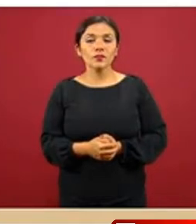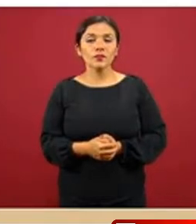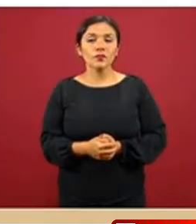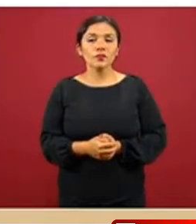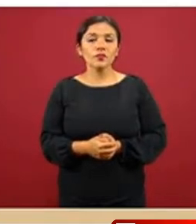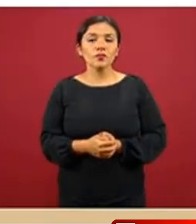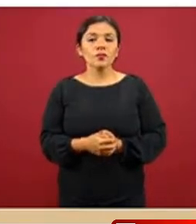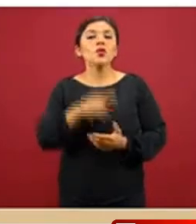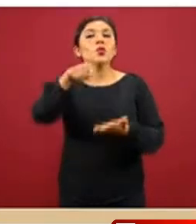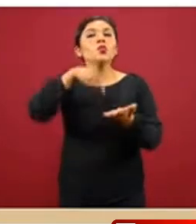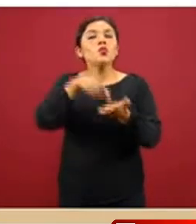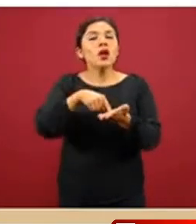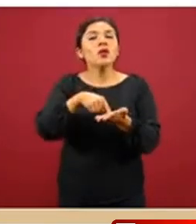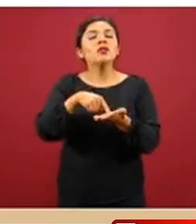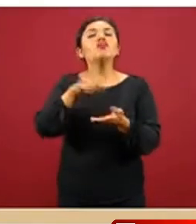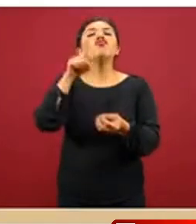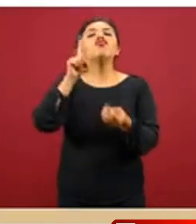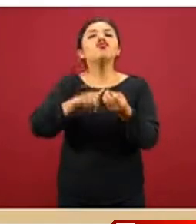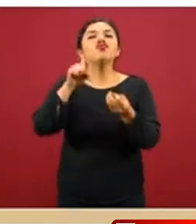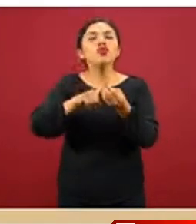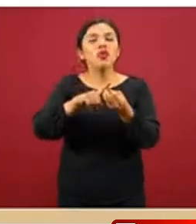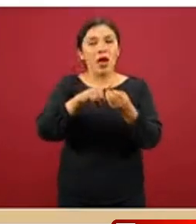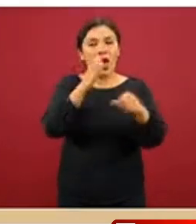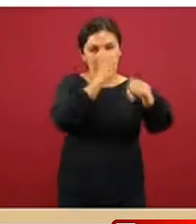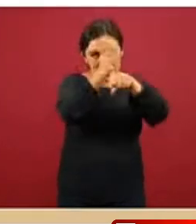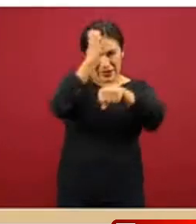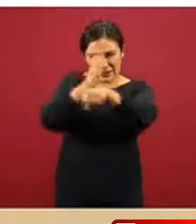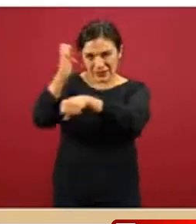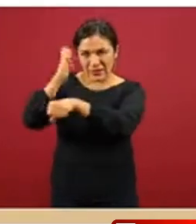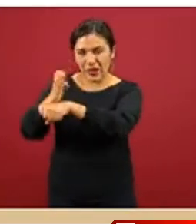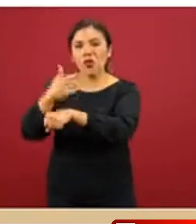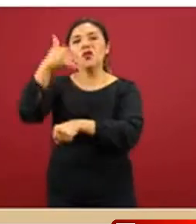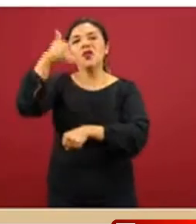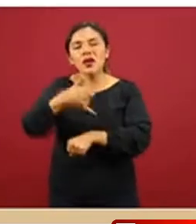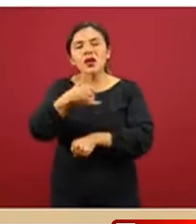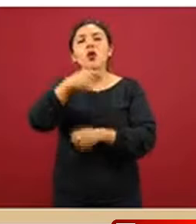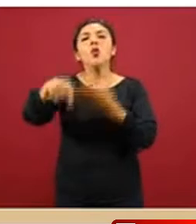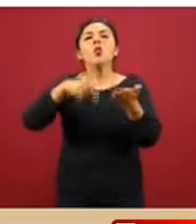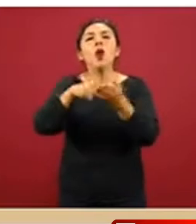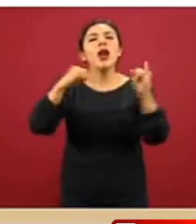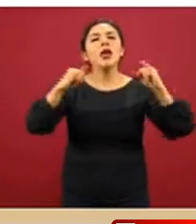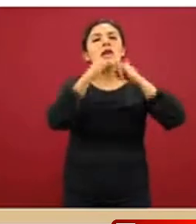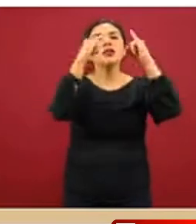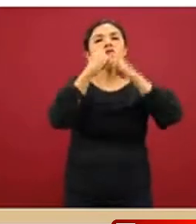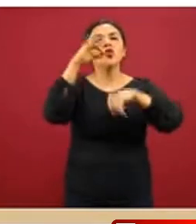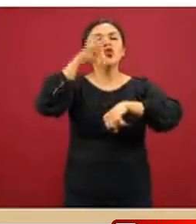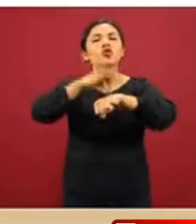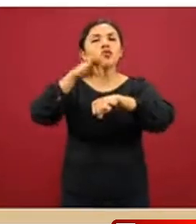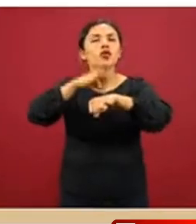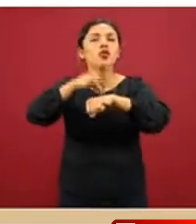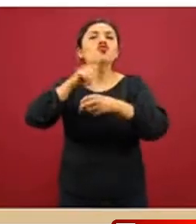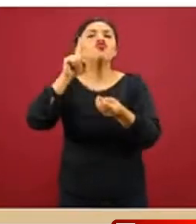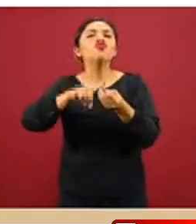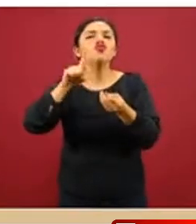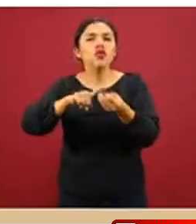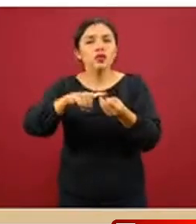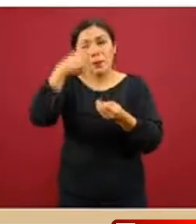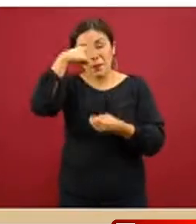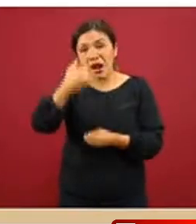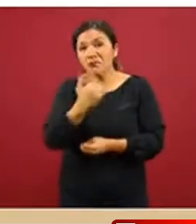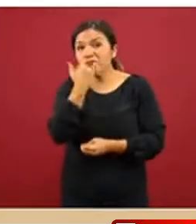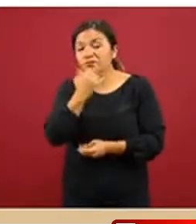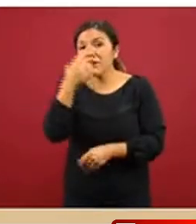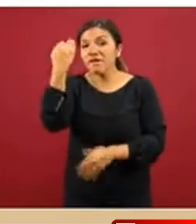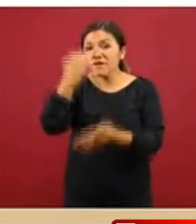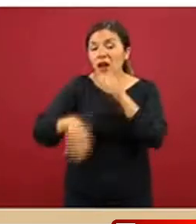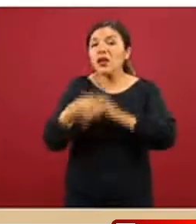de los casos aún sospechosos por entidad federativa y además por institución en donde aún se encuentra pendiente